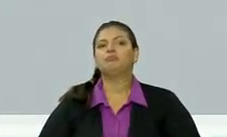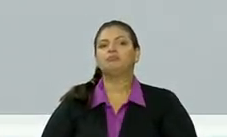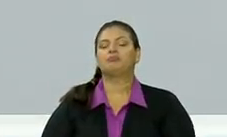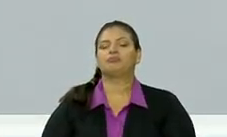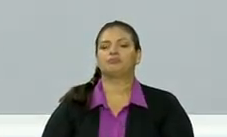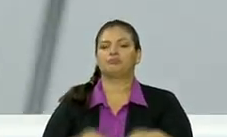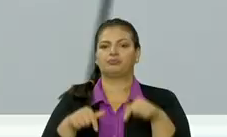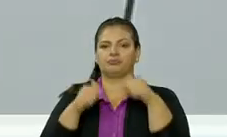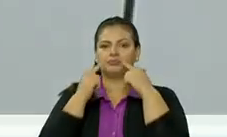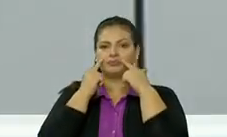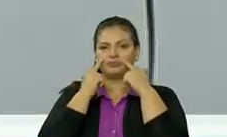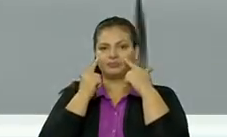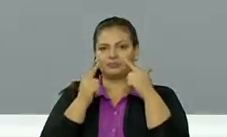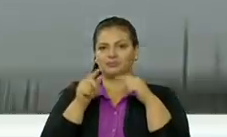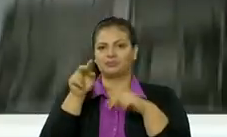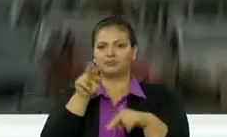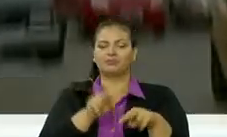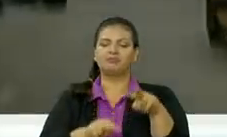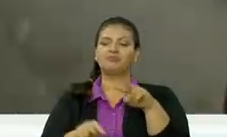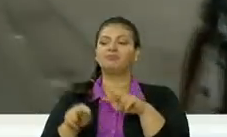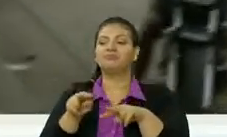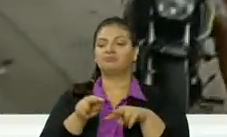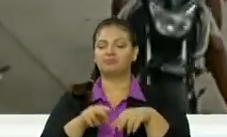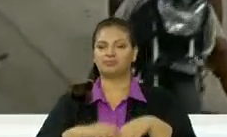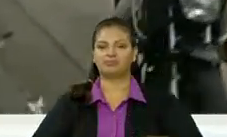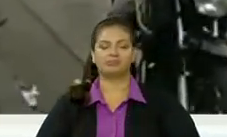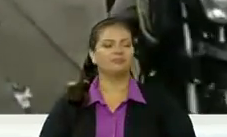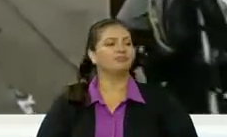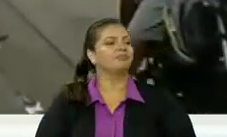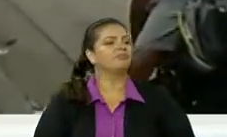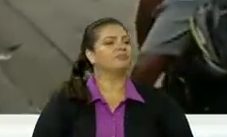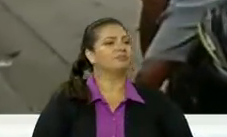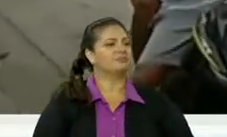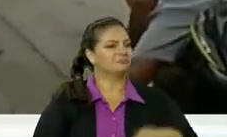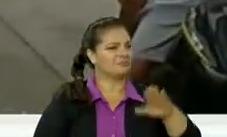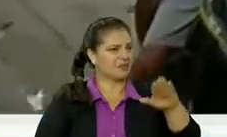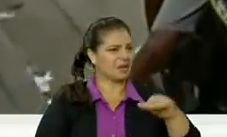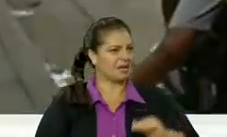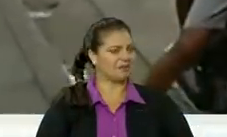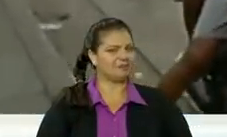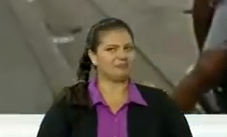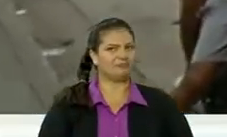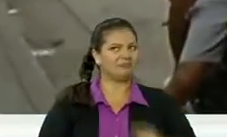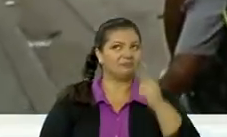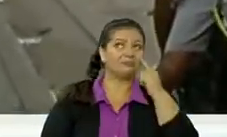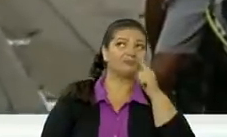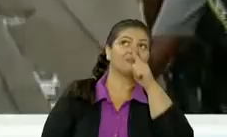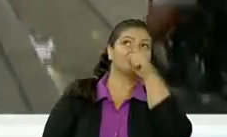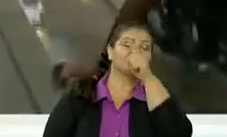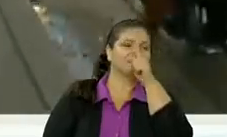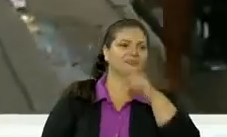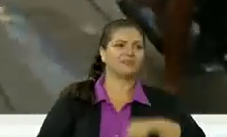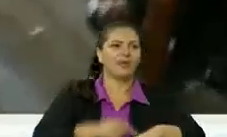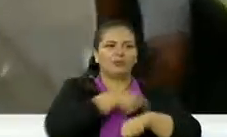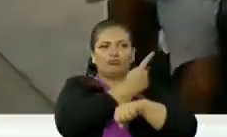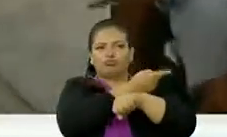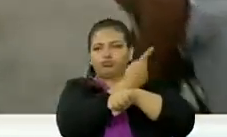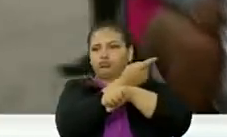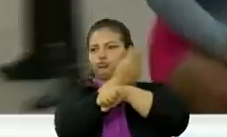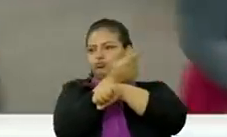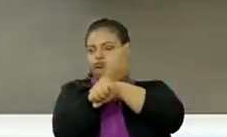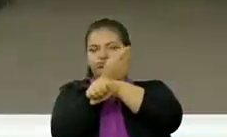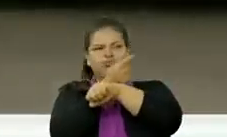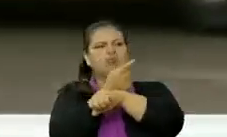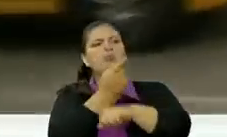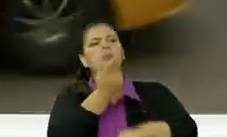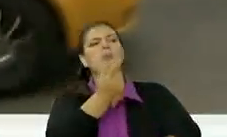la integridad de todas las personas de este sector, ¿no? Imagino que si algún auto se quiere dar a la fuga o alguna motocicleta de arriba, se lo rastree inmediatamente. Así es, por eso